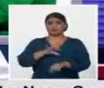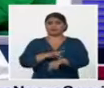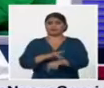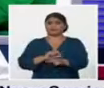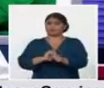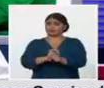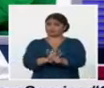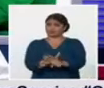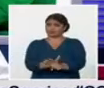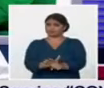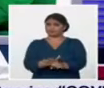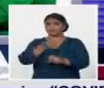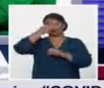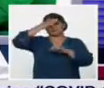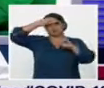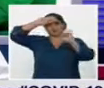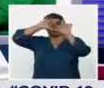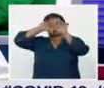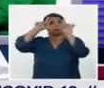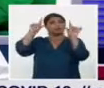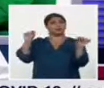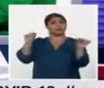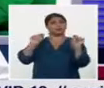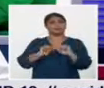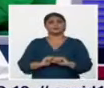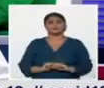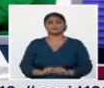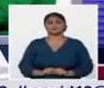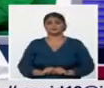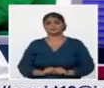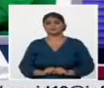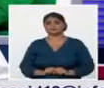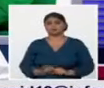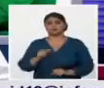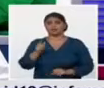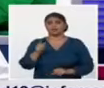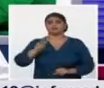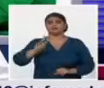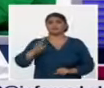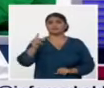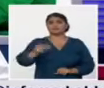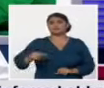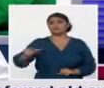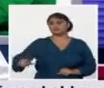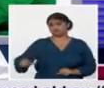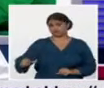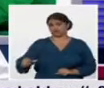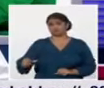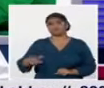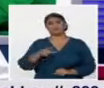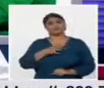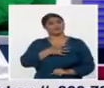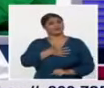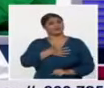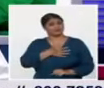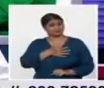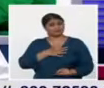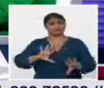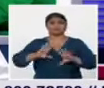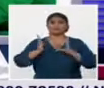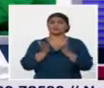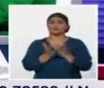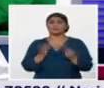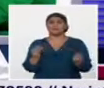COVID-19. Estamos hablando de 13 personas que fallecieron, todas contactos de casos que habían